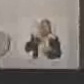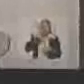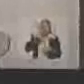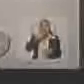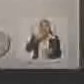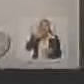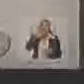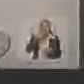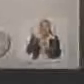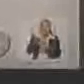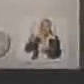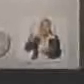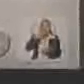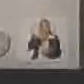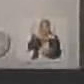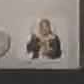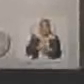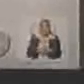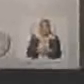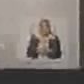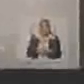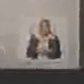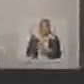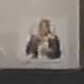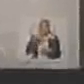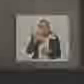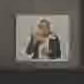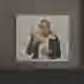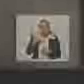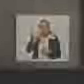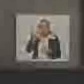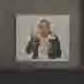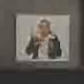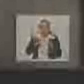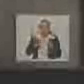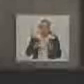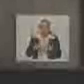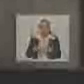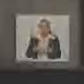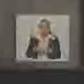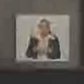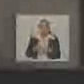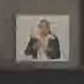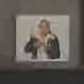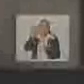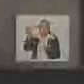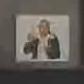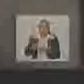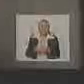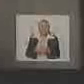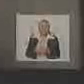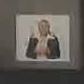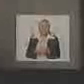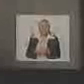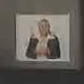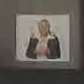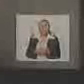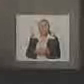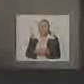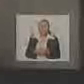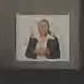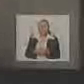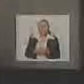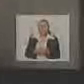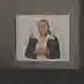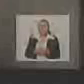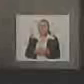tú lo solicites. Eso es eficiencia, eso es calidad, eso es trabajo. Gracias. La candidata Yolanda Elena